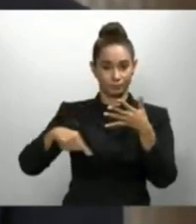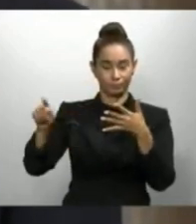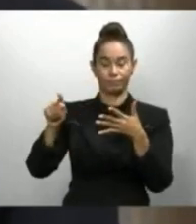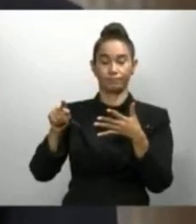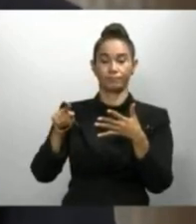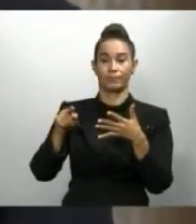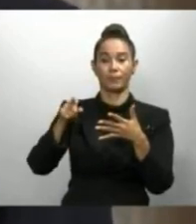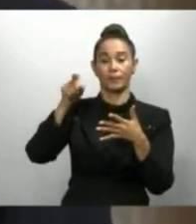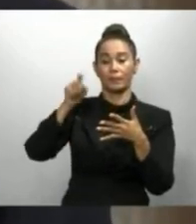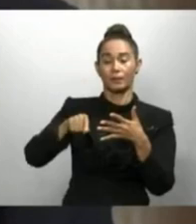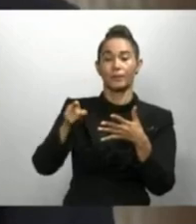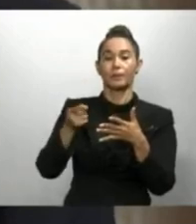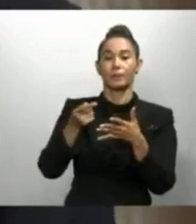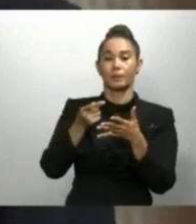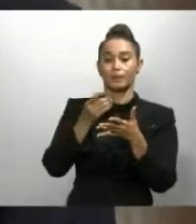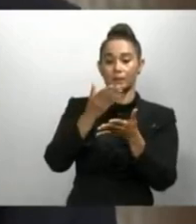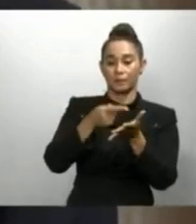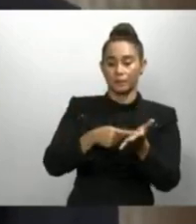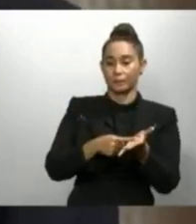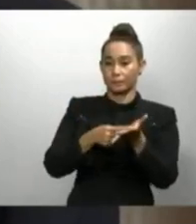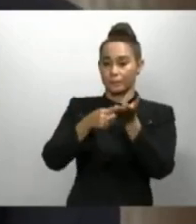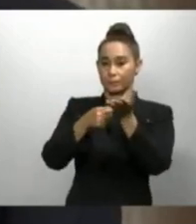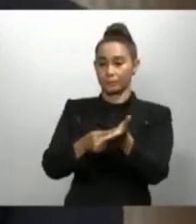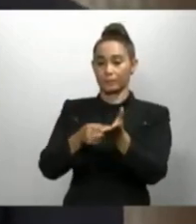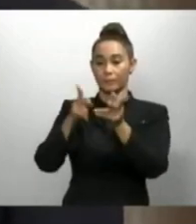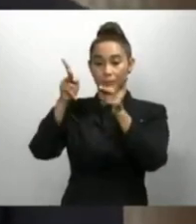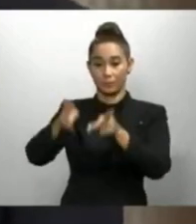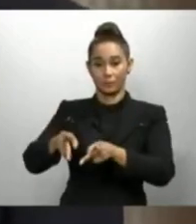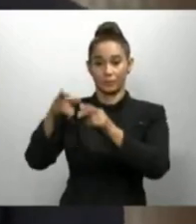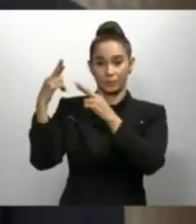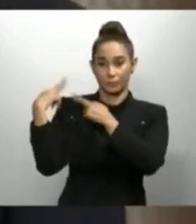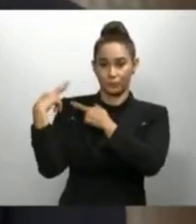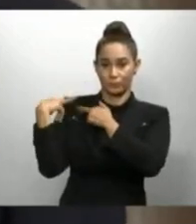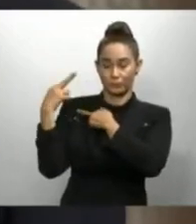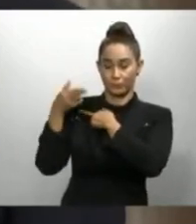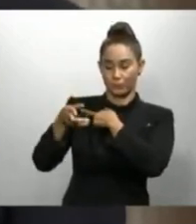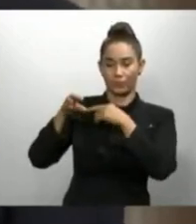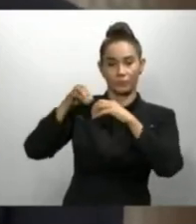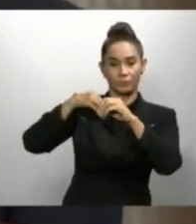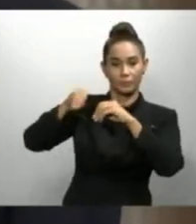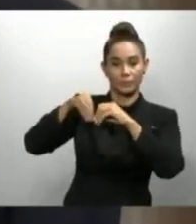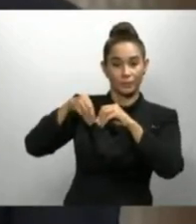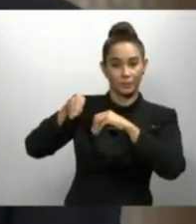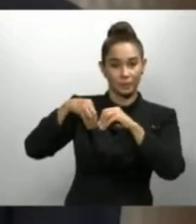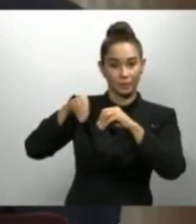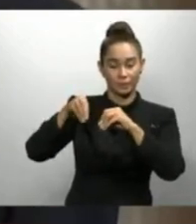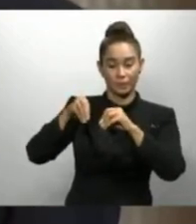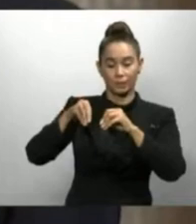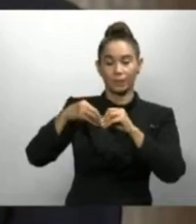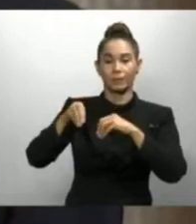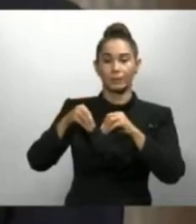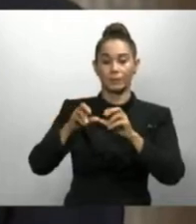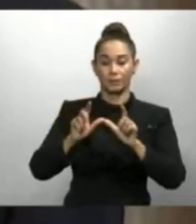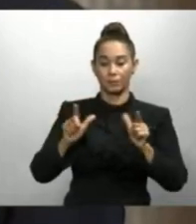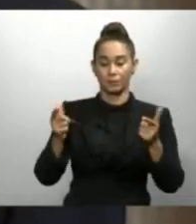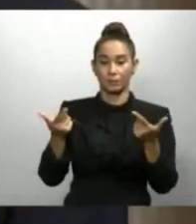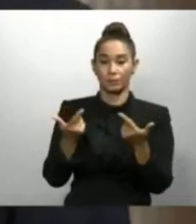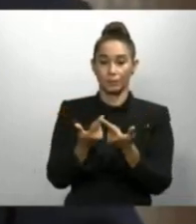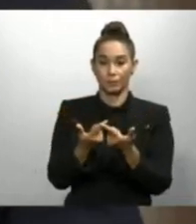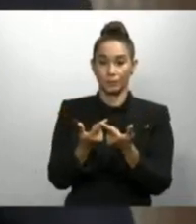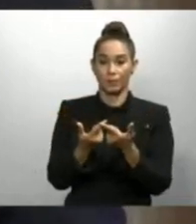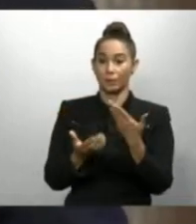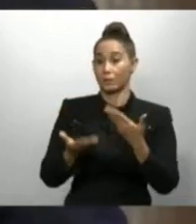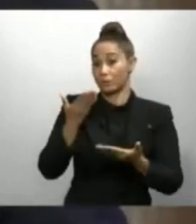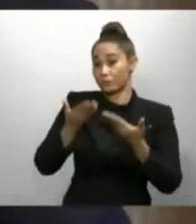deberán desnaturalizar dichos precursores previo a su comercialización en el mercado local o